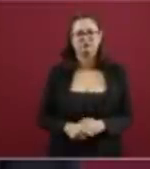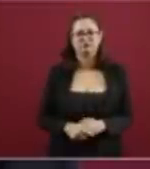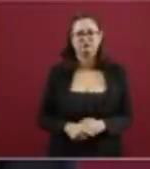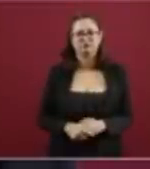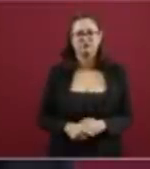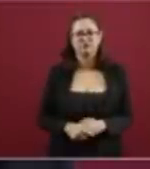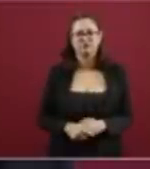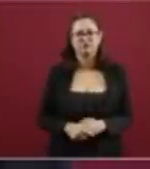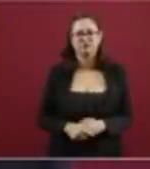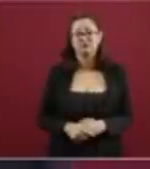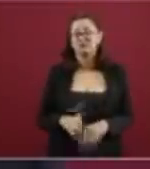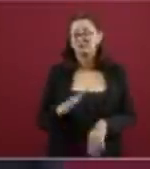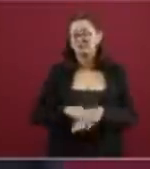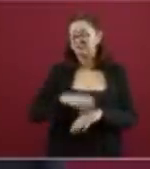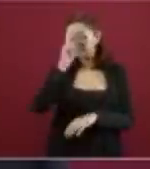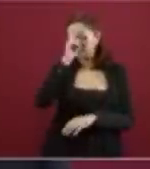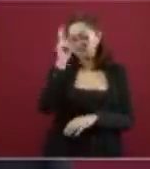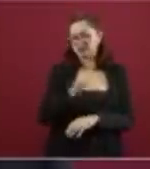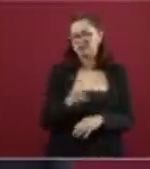sobre todo el sábado.